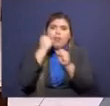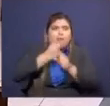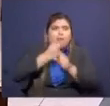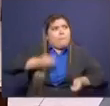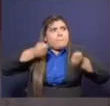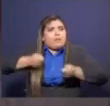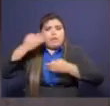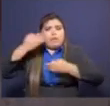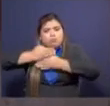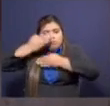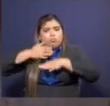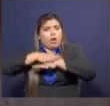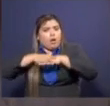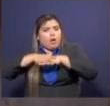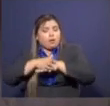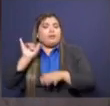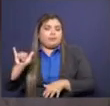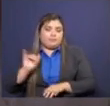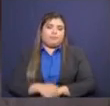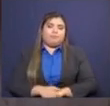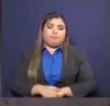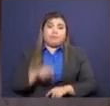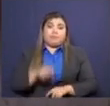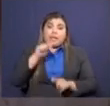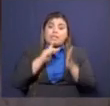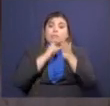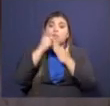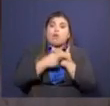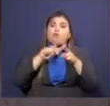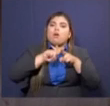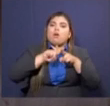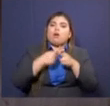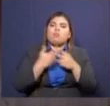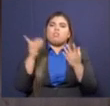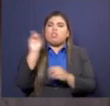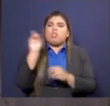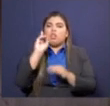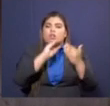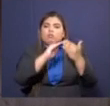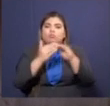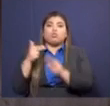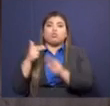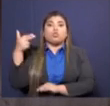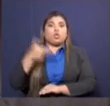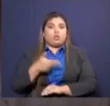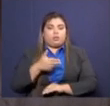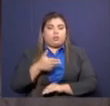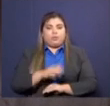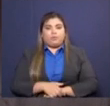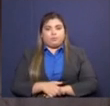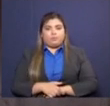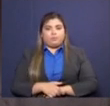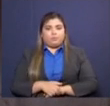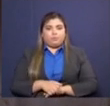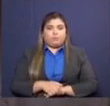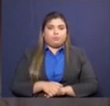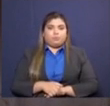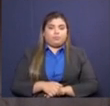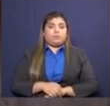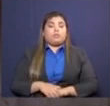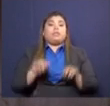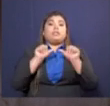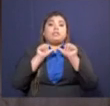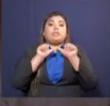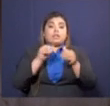Este programa inicia en el barrio del Chorrillo y seguirá